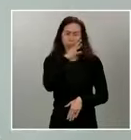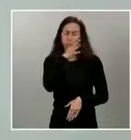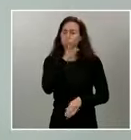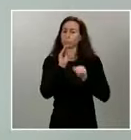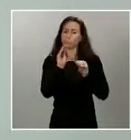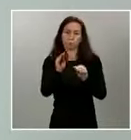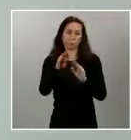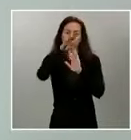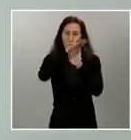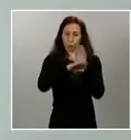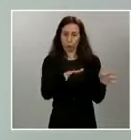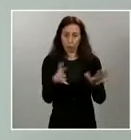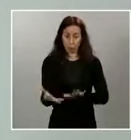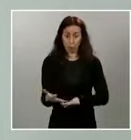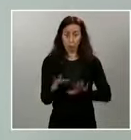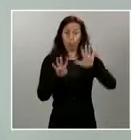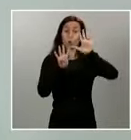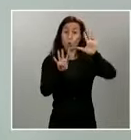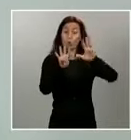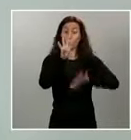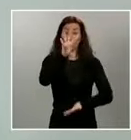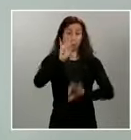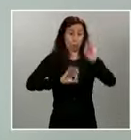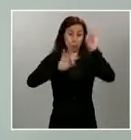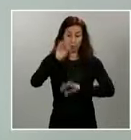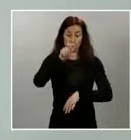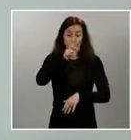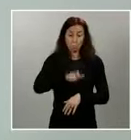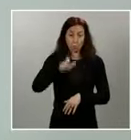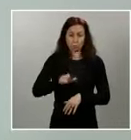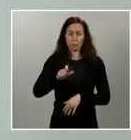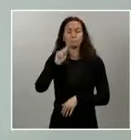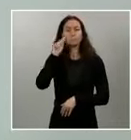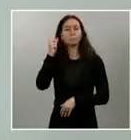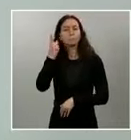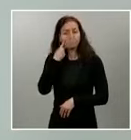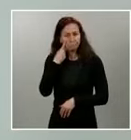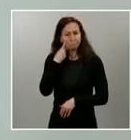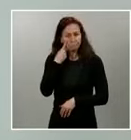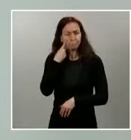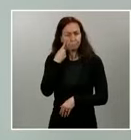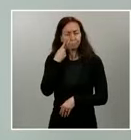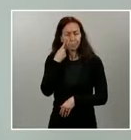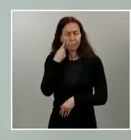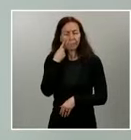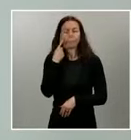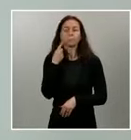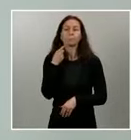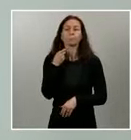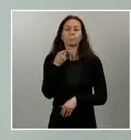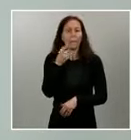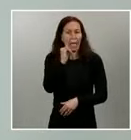el 94% de los ciudadanos que están siendo identificados durante este tiempo tenían